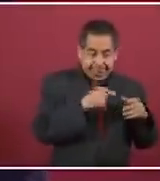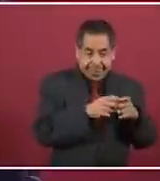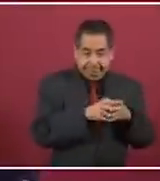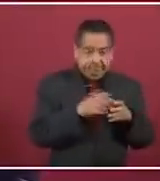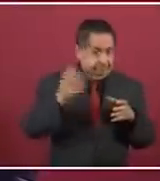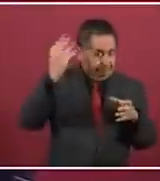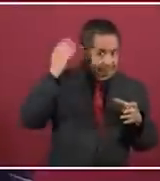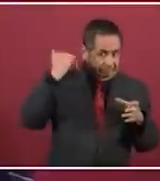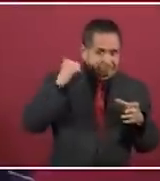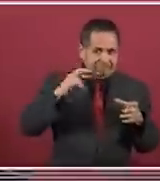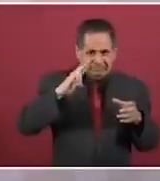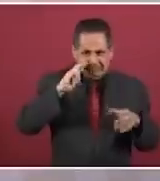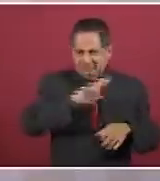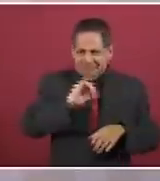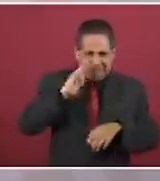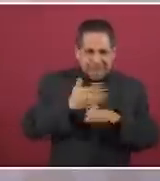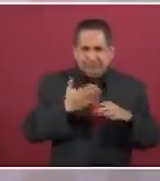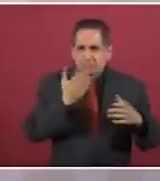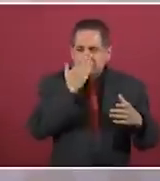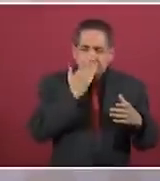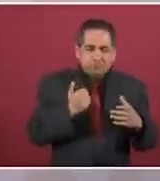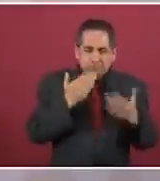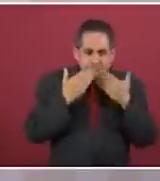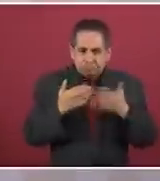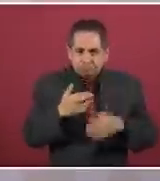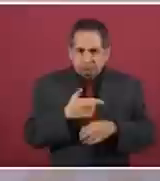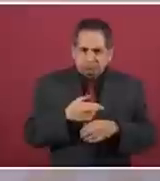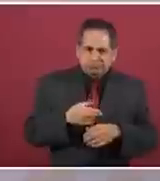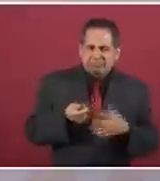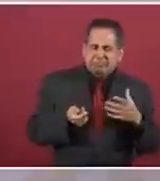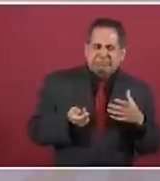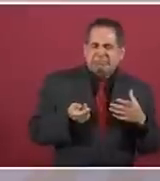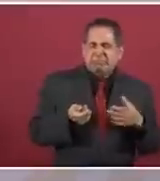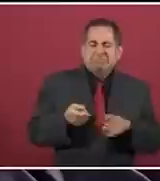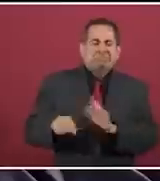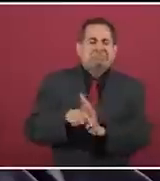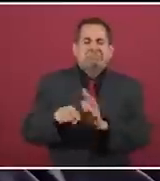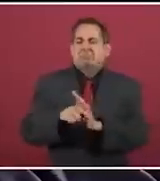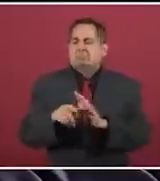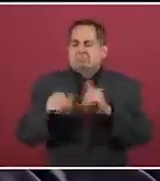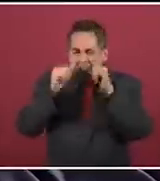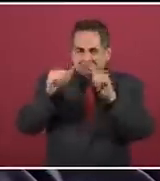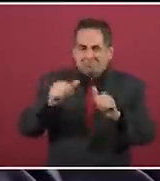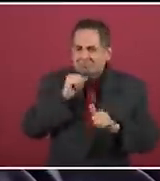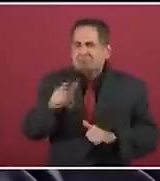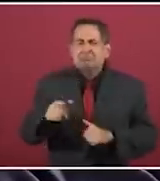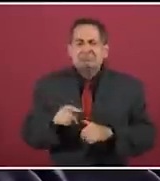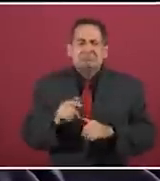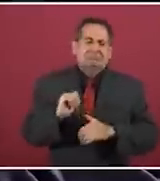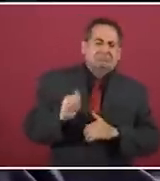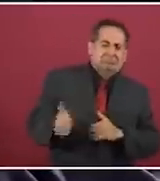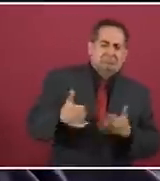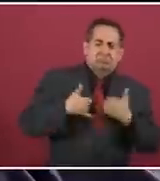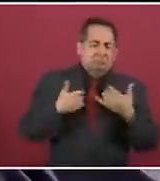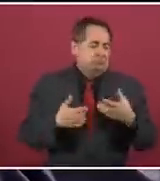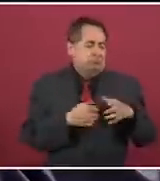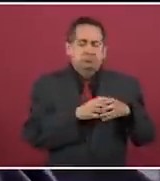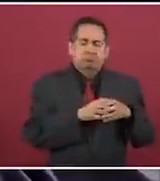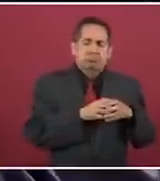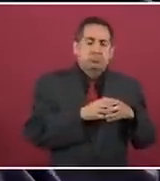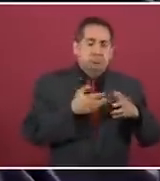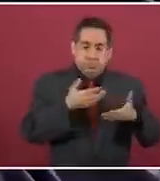ese desdén, ese desprecio hacia el pueblo, hacia los jóvenes, nos piden cuentas. A